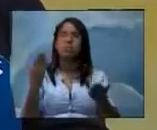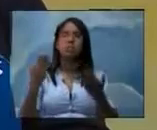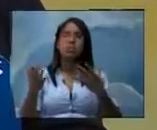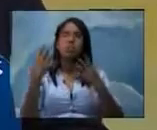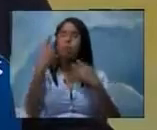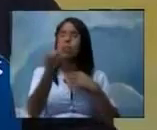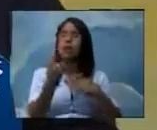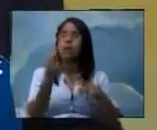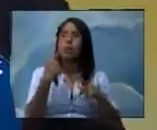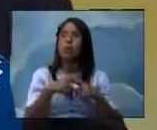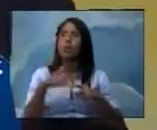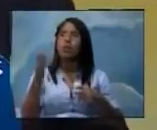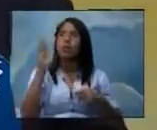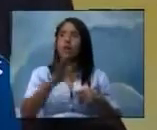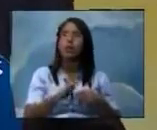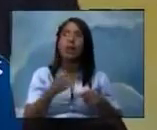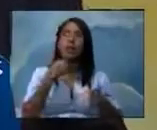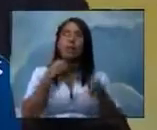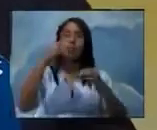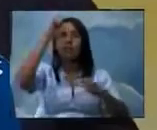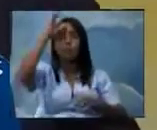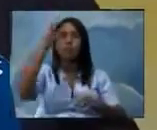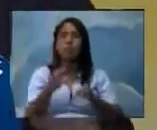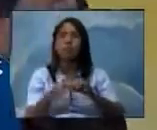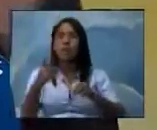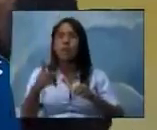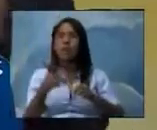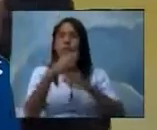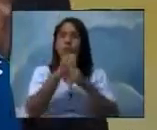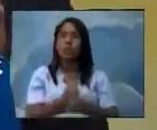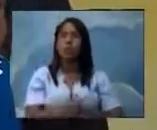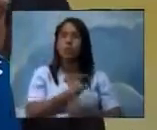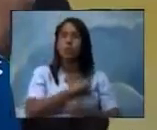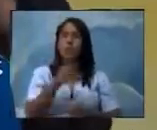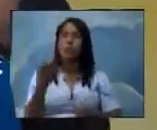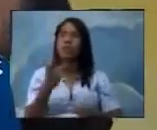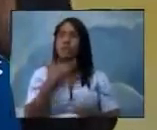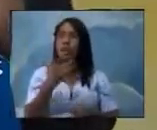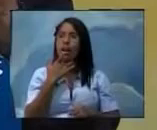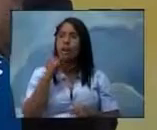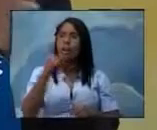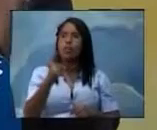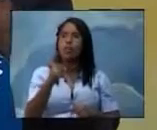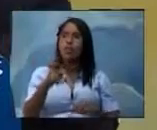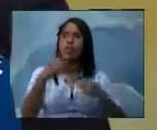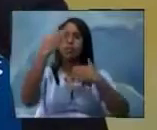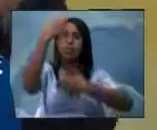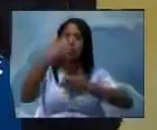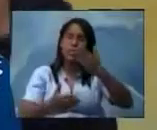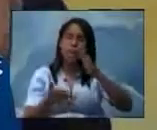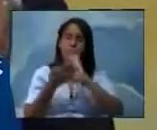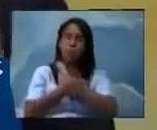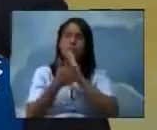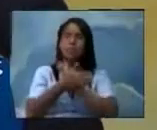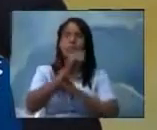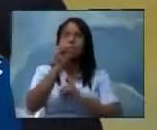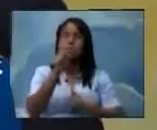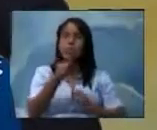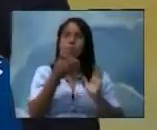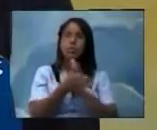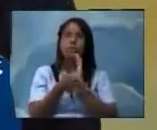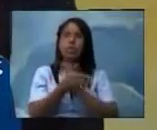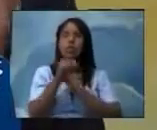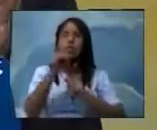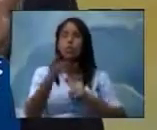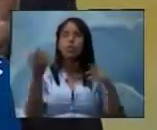lo apaga, pero los que están en fe, los que están en confianza de que algo en sus pantallas va a suceder, le va a